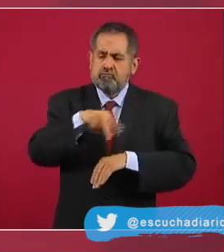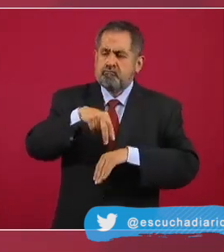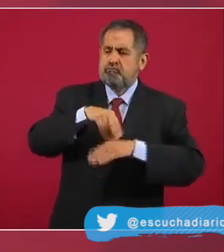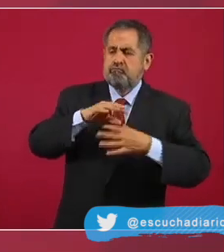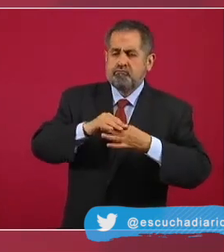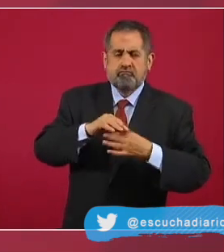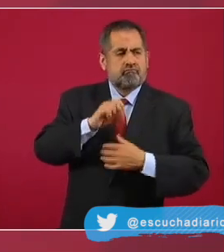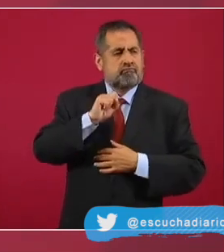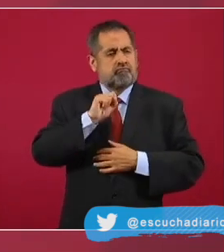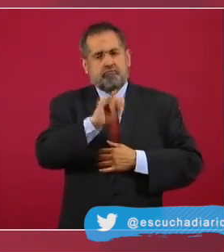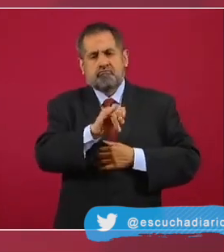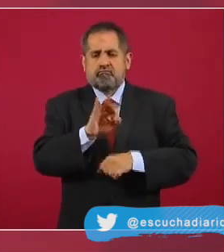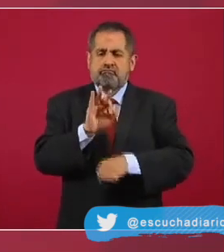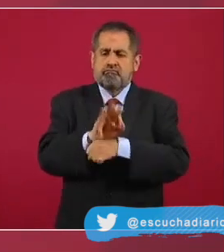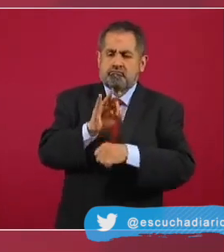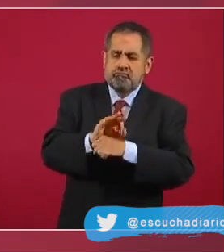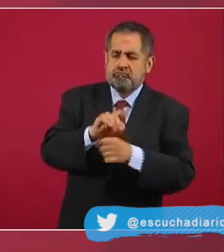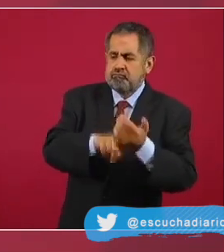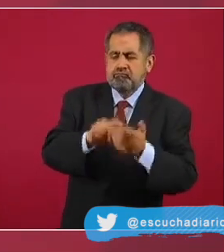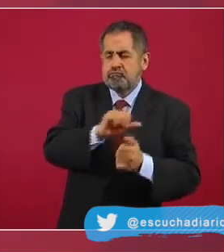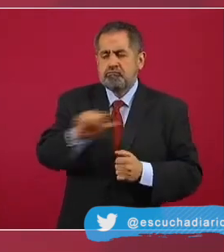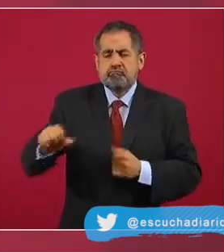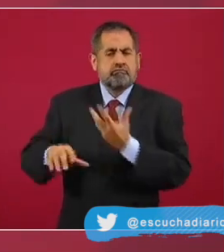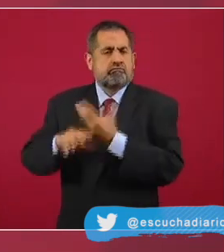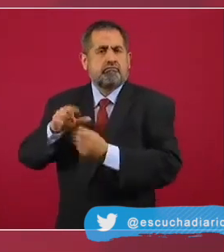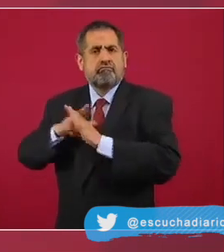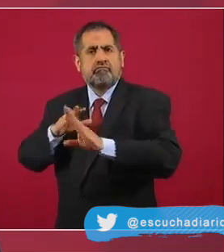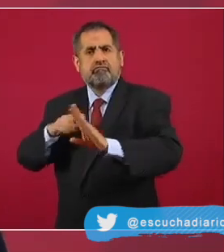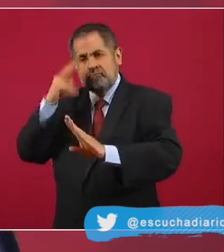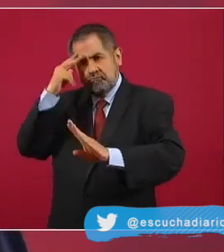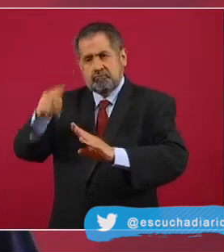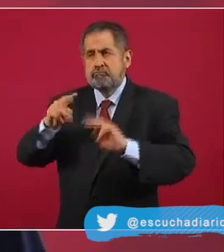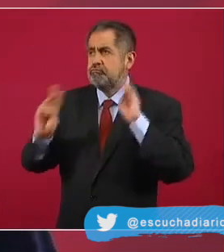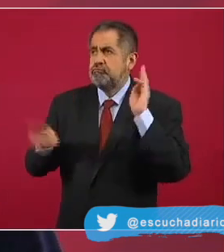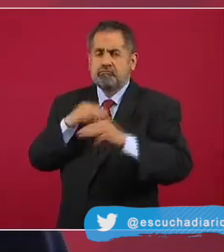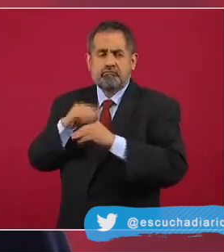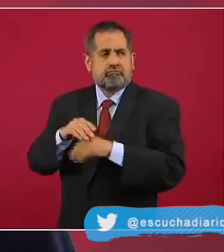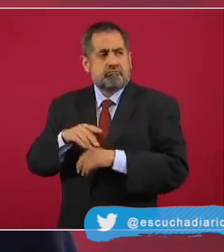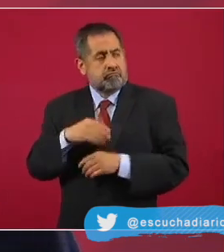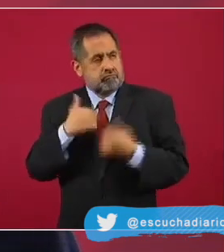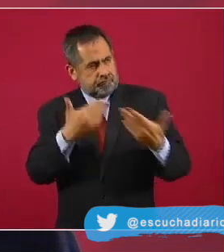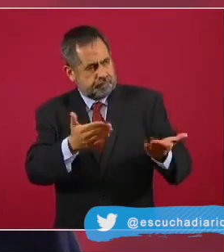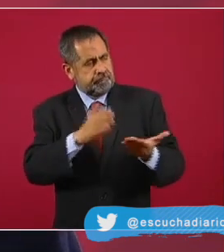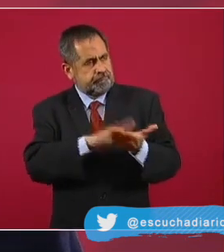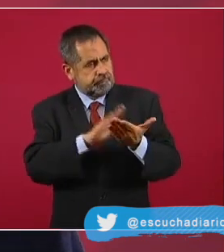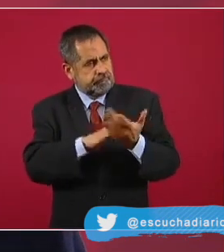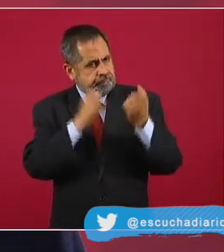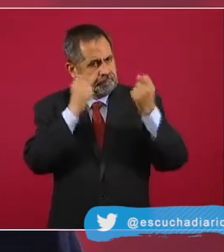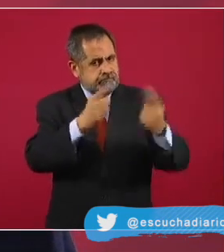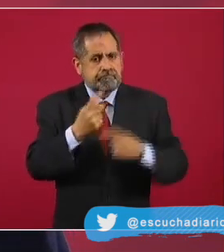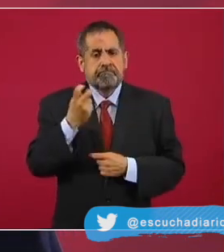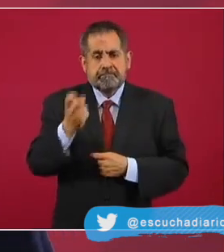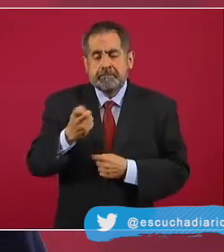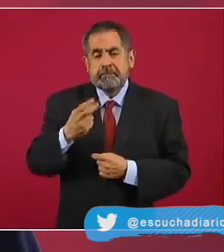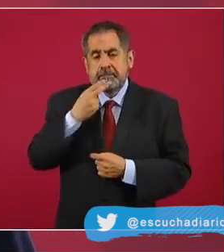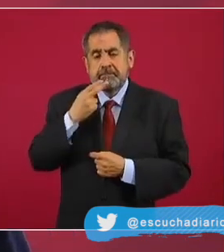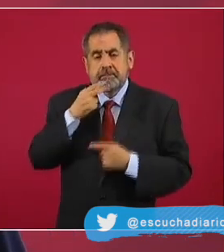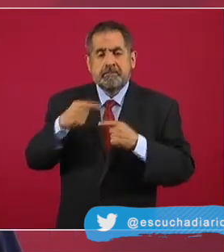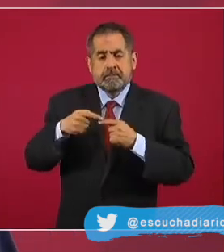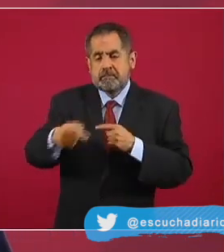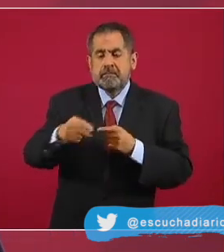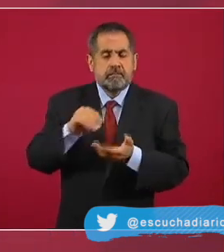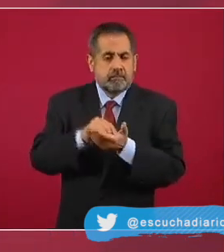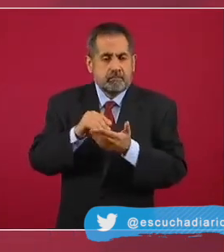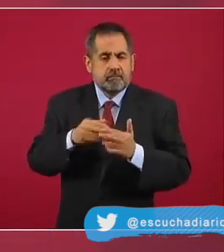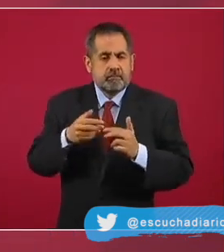a favor de los migrantes de México y del mundo, lo cual permitirá